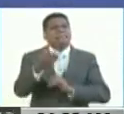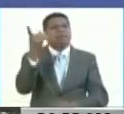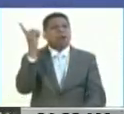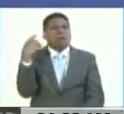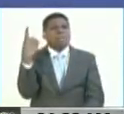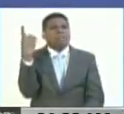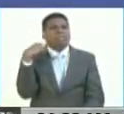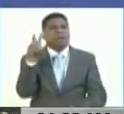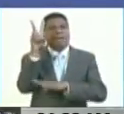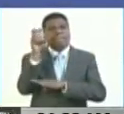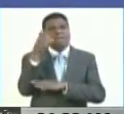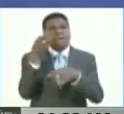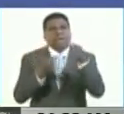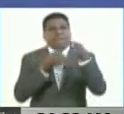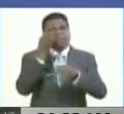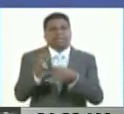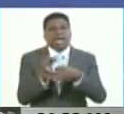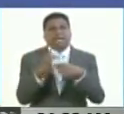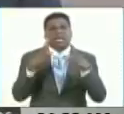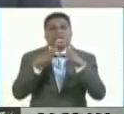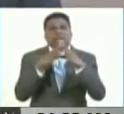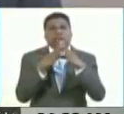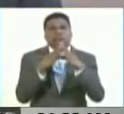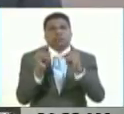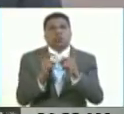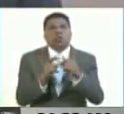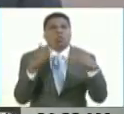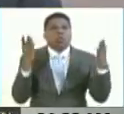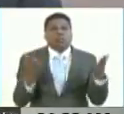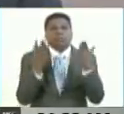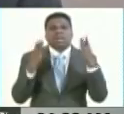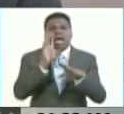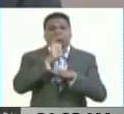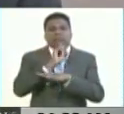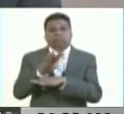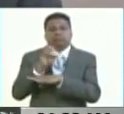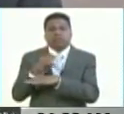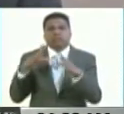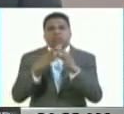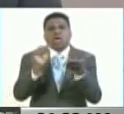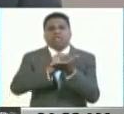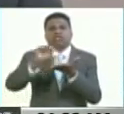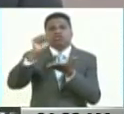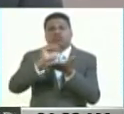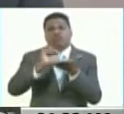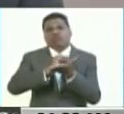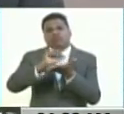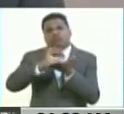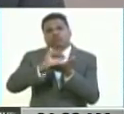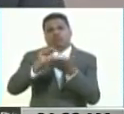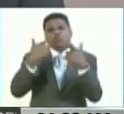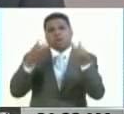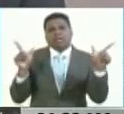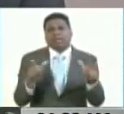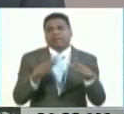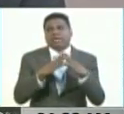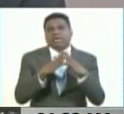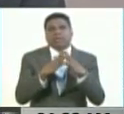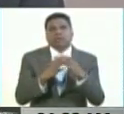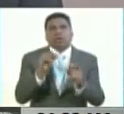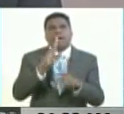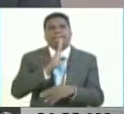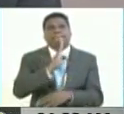quería explicarle, él es asesor en telecomunicaciones, activista de la comunidad de software libre, especialista en telecomunicaciones que se encargó en la banca